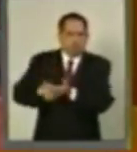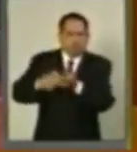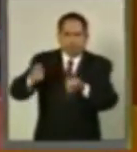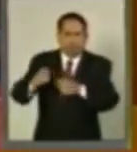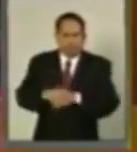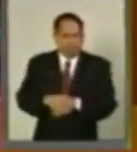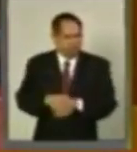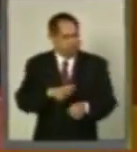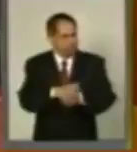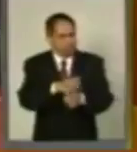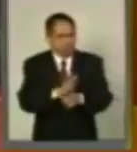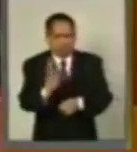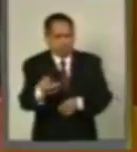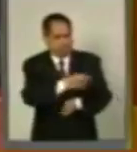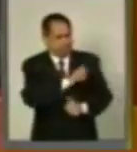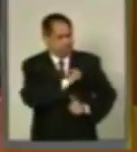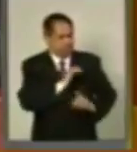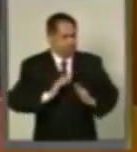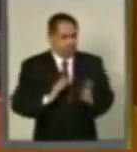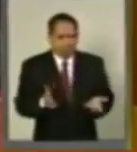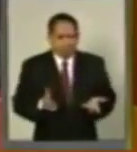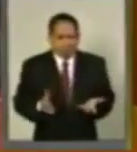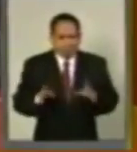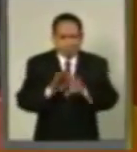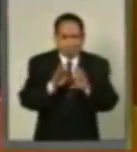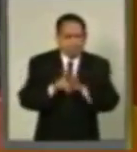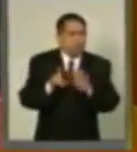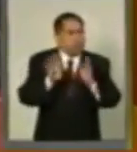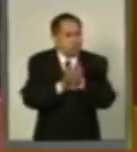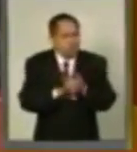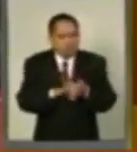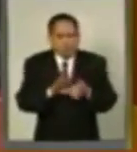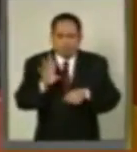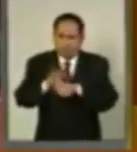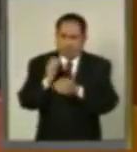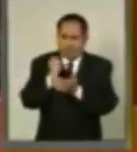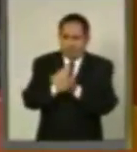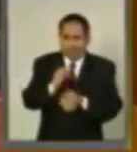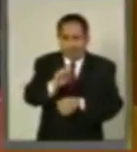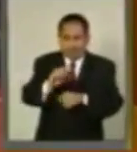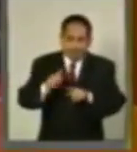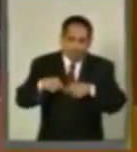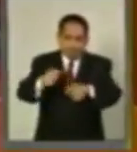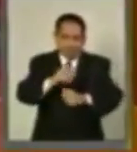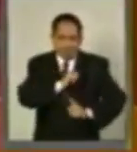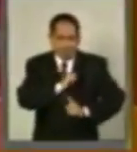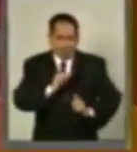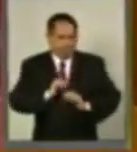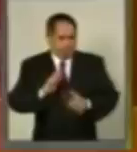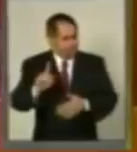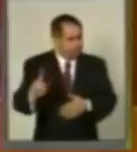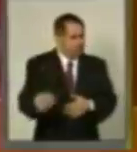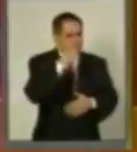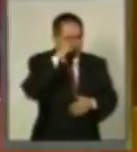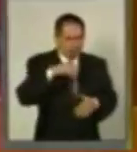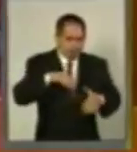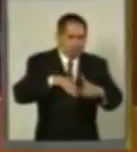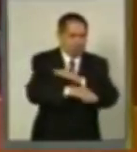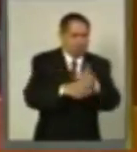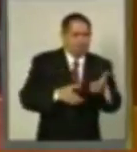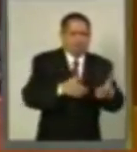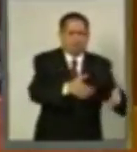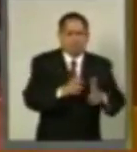está el ejército en las calles y el objetivo no es buscar cómo legalizar la presencia del ejército y las fuerzas armadas, a